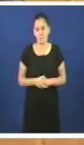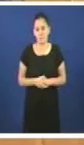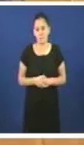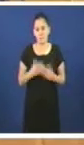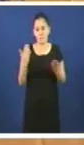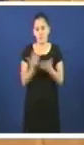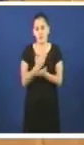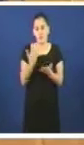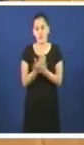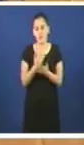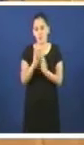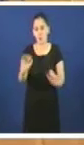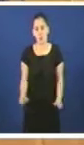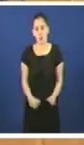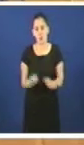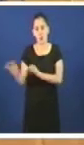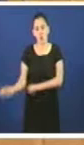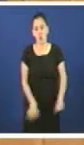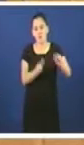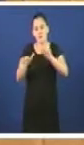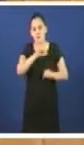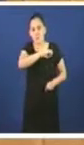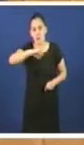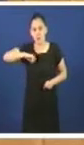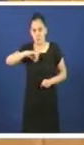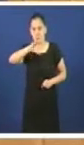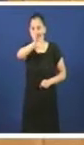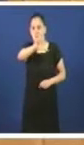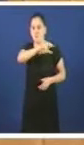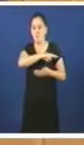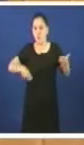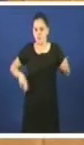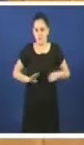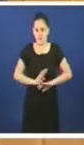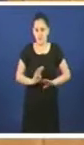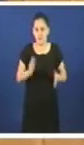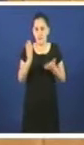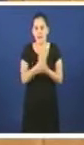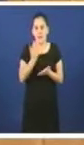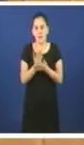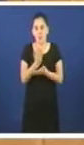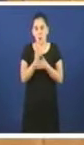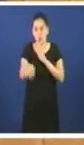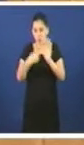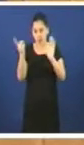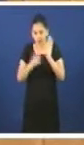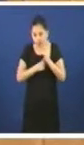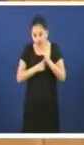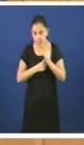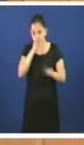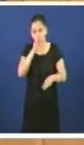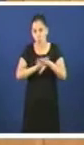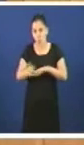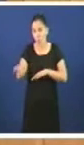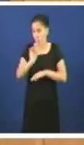reivindica ni la soberanía ni la autodeterminación para galicia más de un libro ilegal e ilegal para el